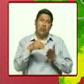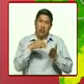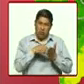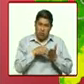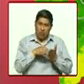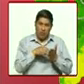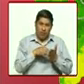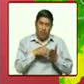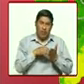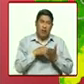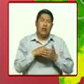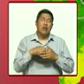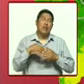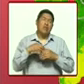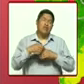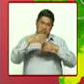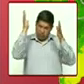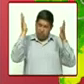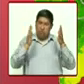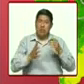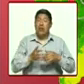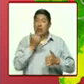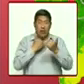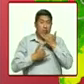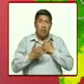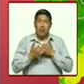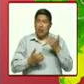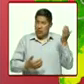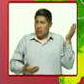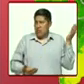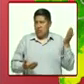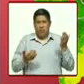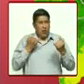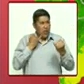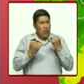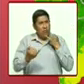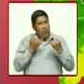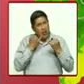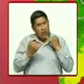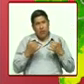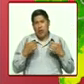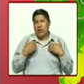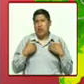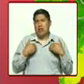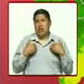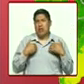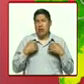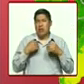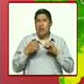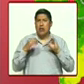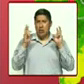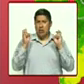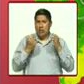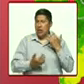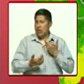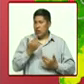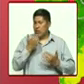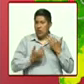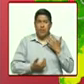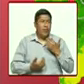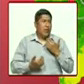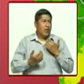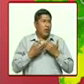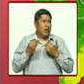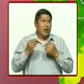2023, 6,2 millones de hectáreas. Y esa es la información que se tiene con relación a los incendios